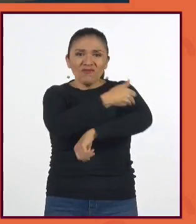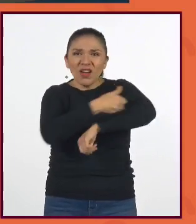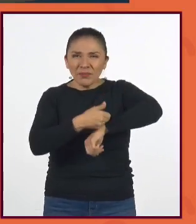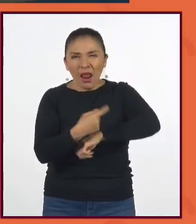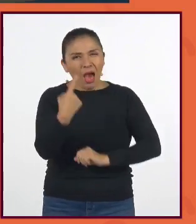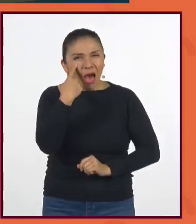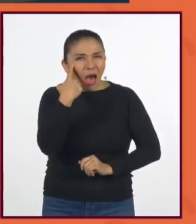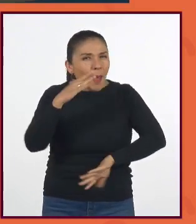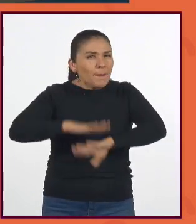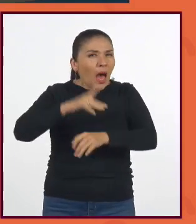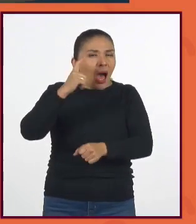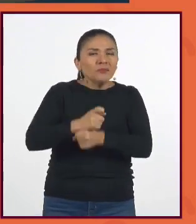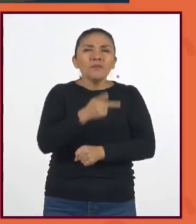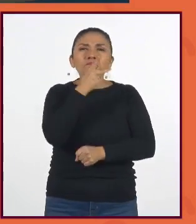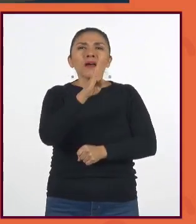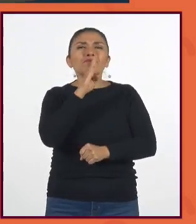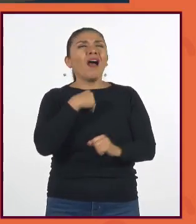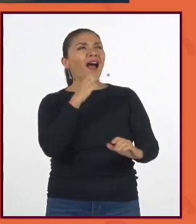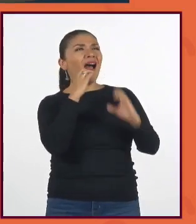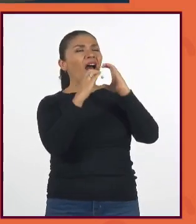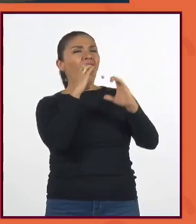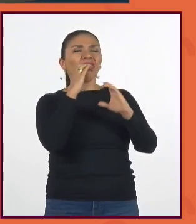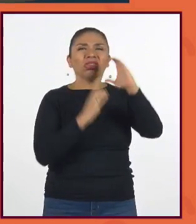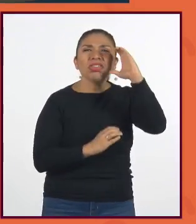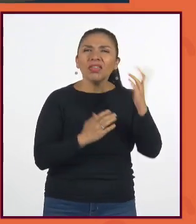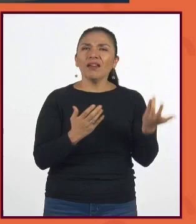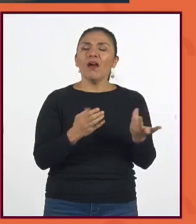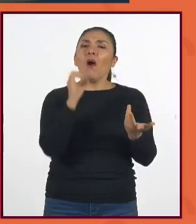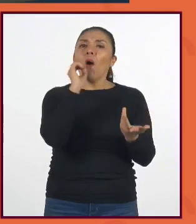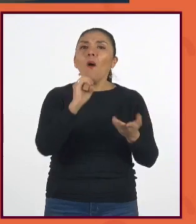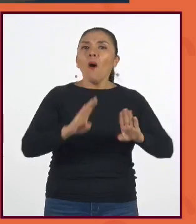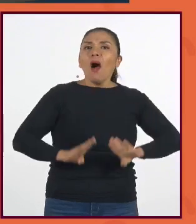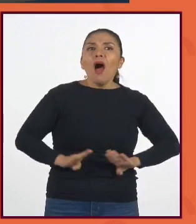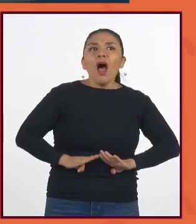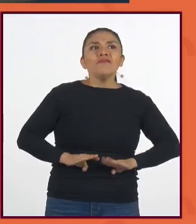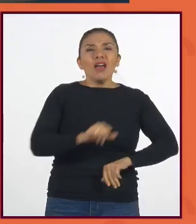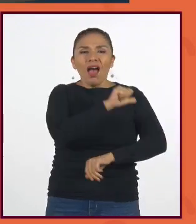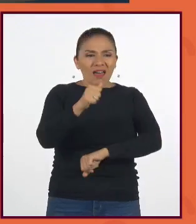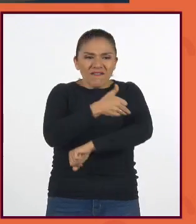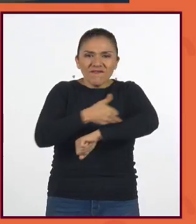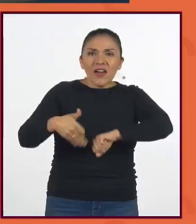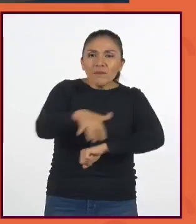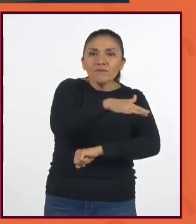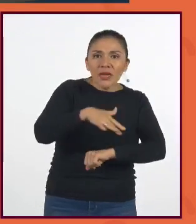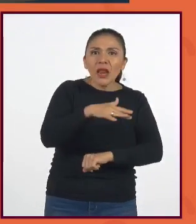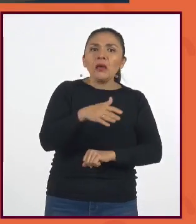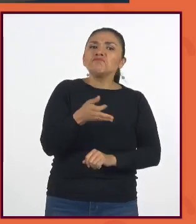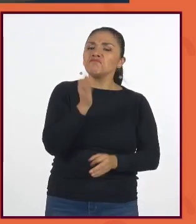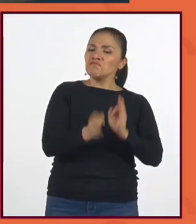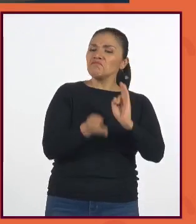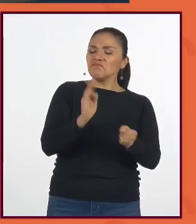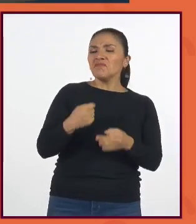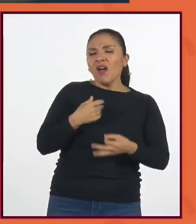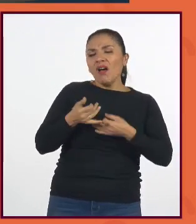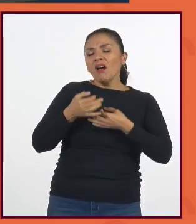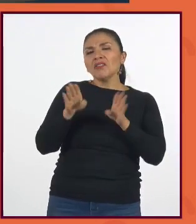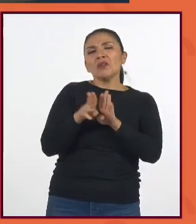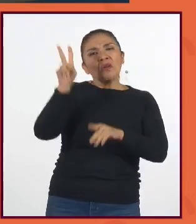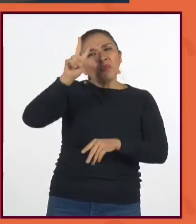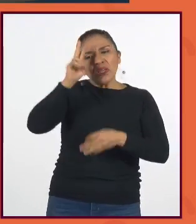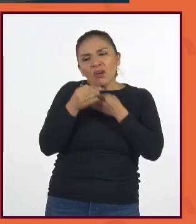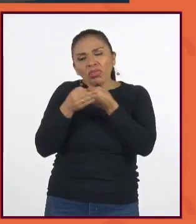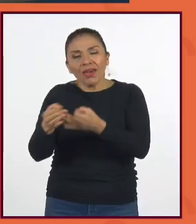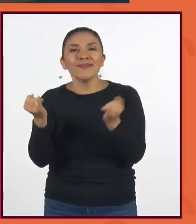principalmente con los padres. Las actitudes y conductas familiares ante el consumo de sustancias psicoactivas también es muy importante,